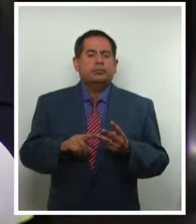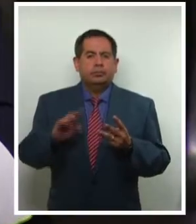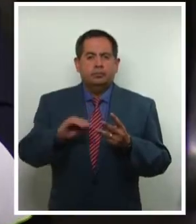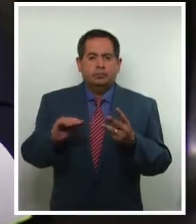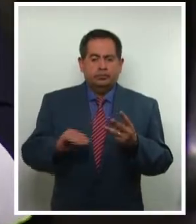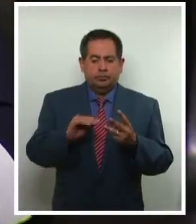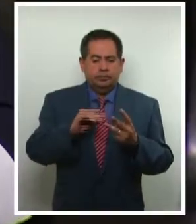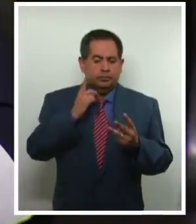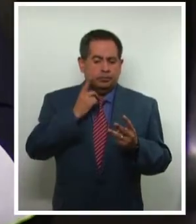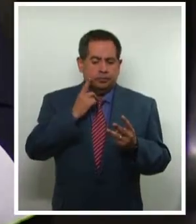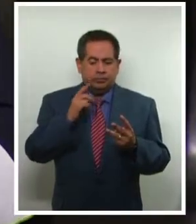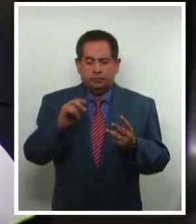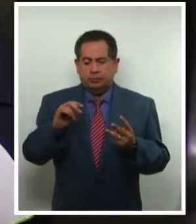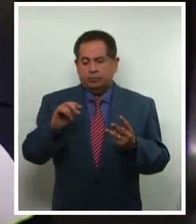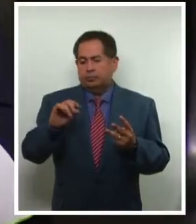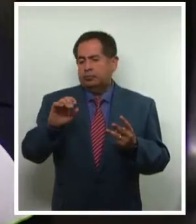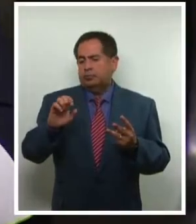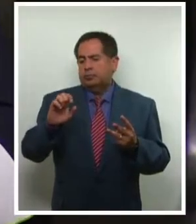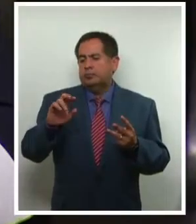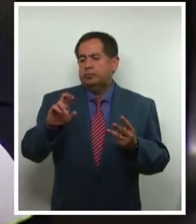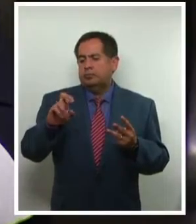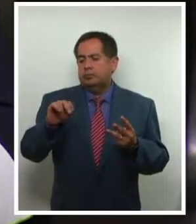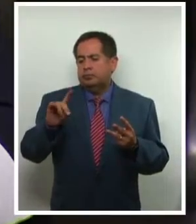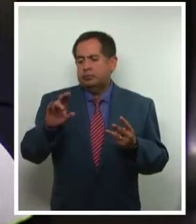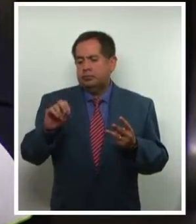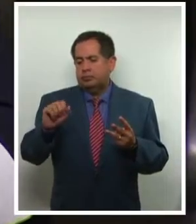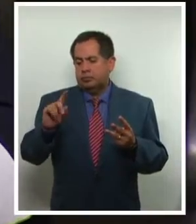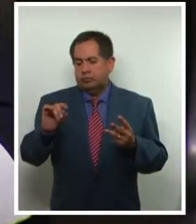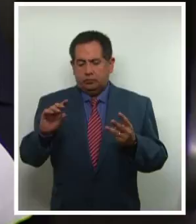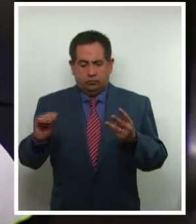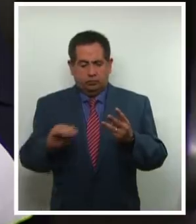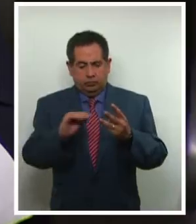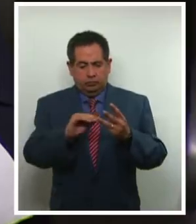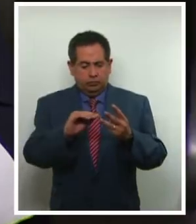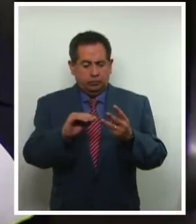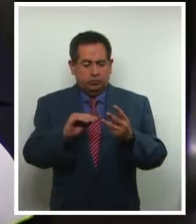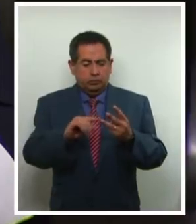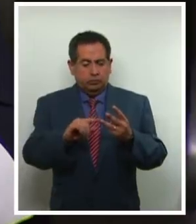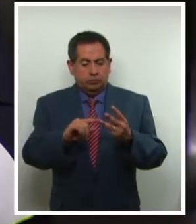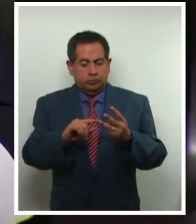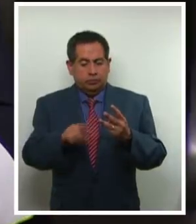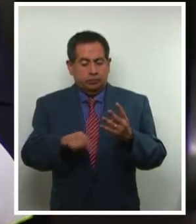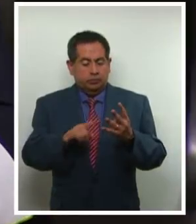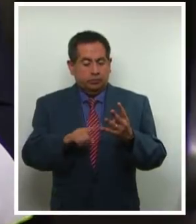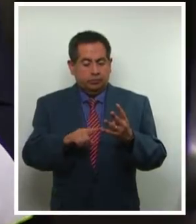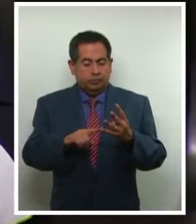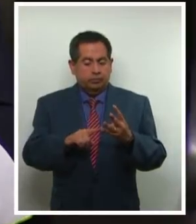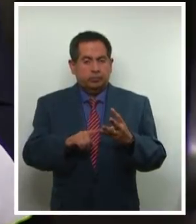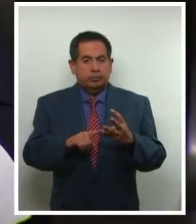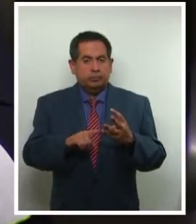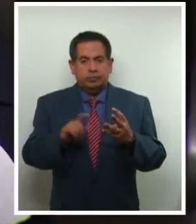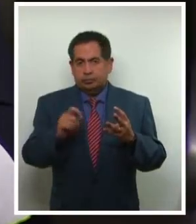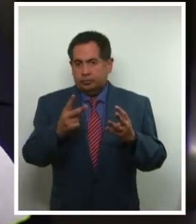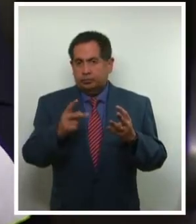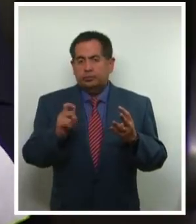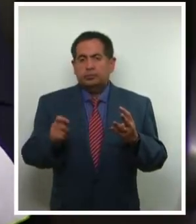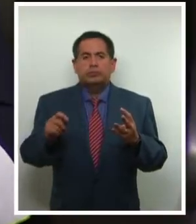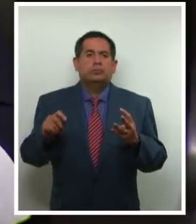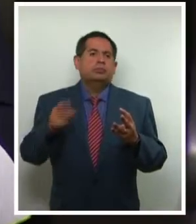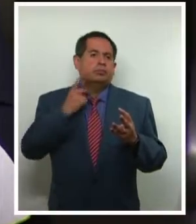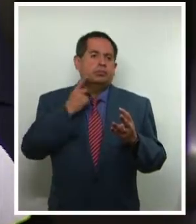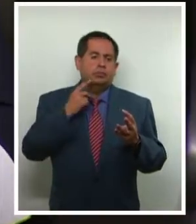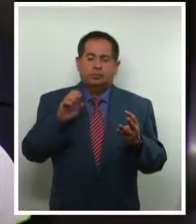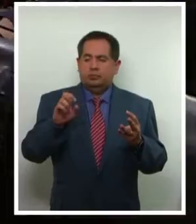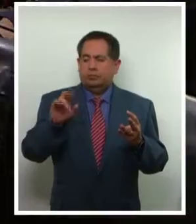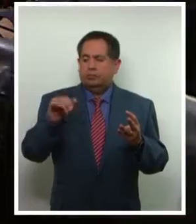adición de la diputada Irma Heréndira Sandoval de un nuevo transitorio. El 22 reservado por el diputado